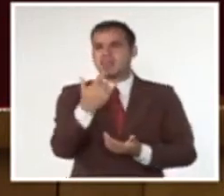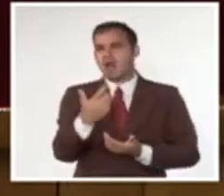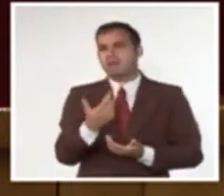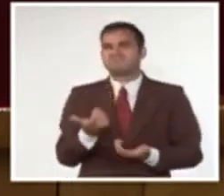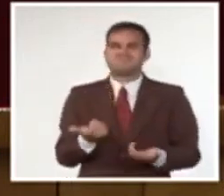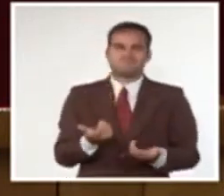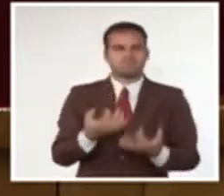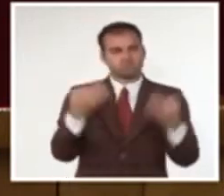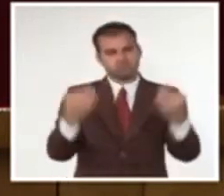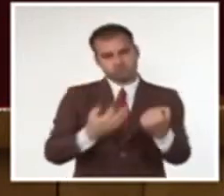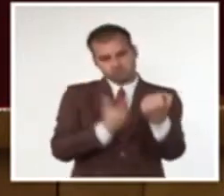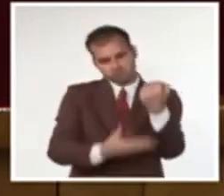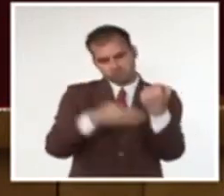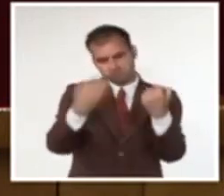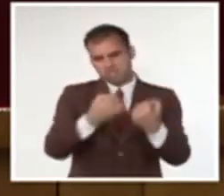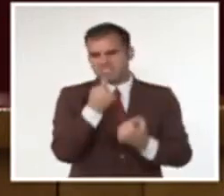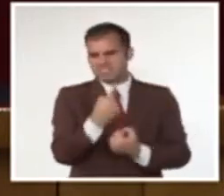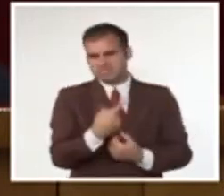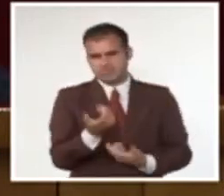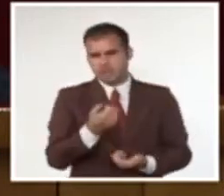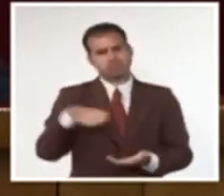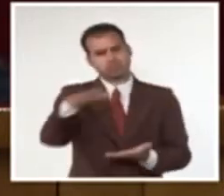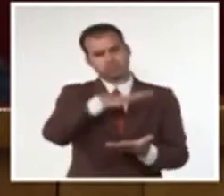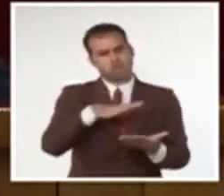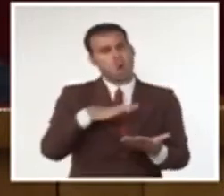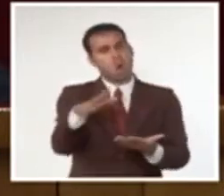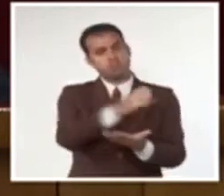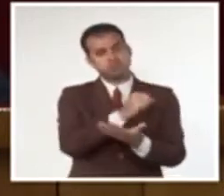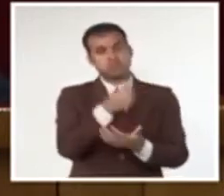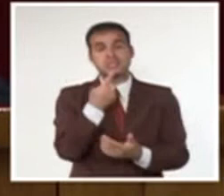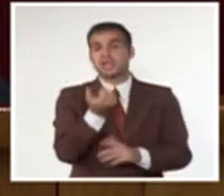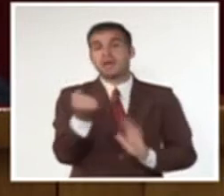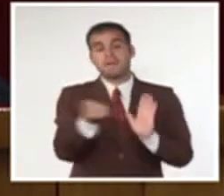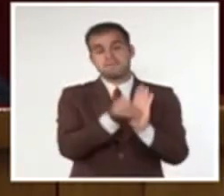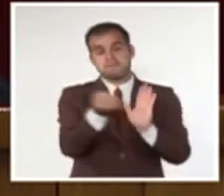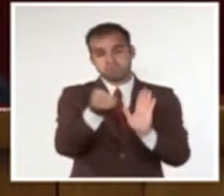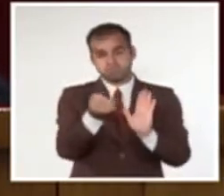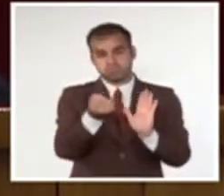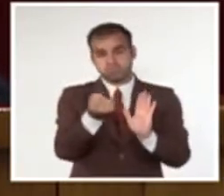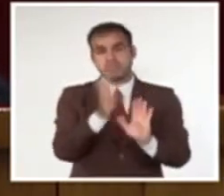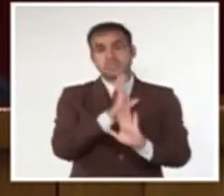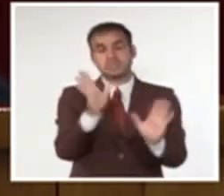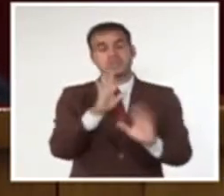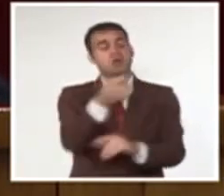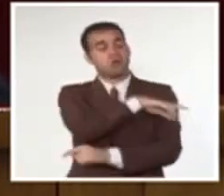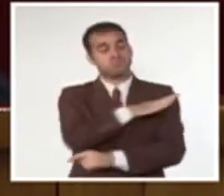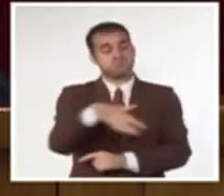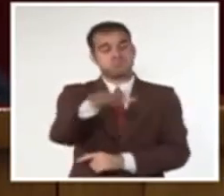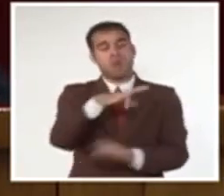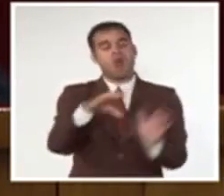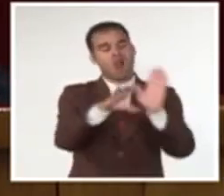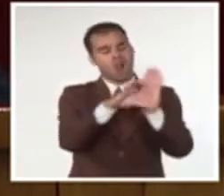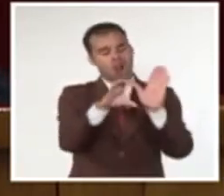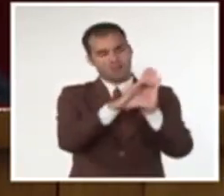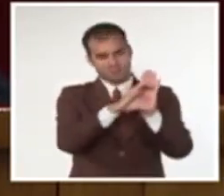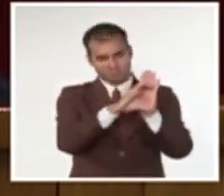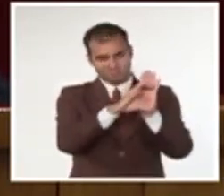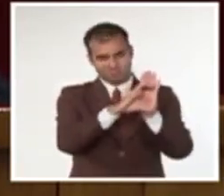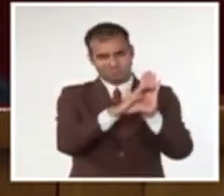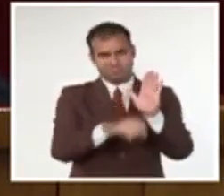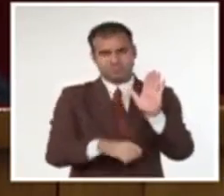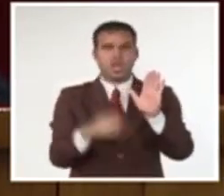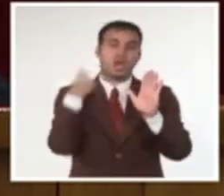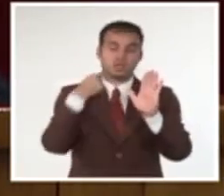que en todos los ámbitos de la sociedad implica la aprobación en referendo popular de la Constitución de la República